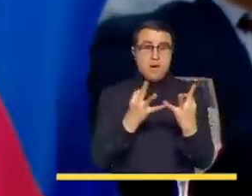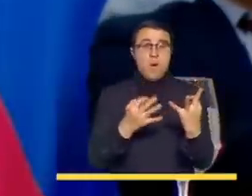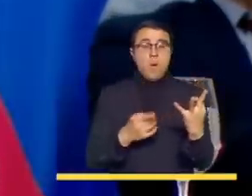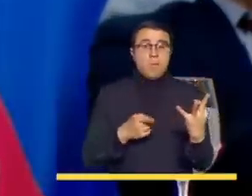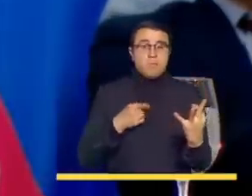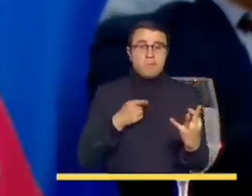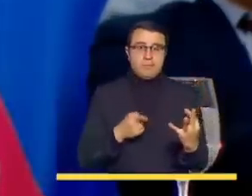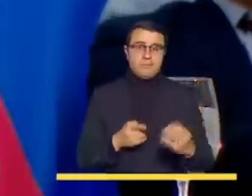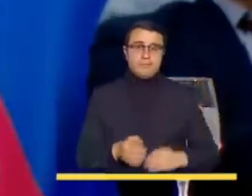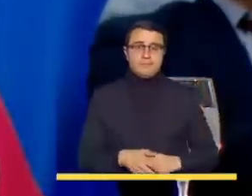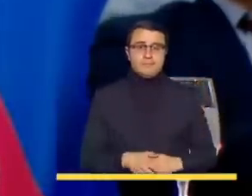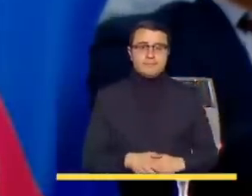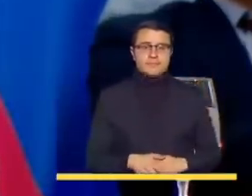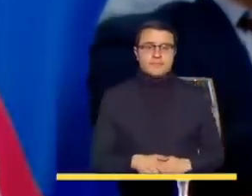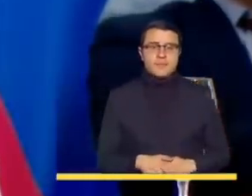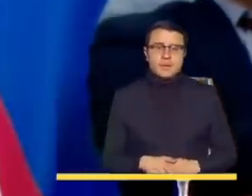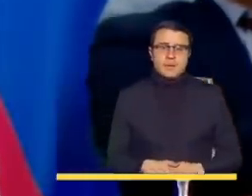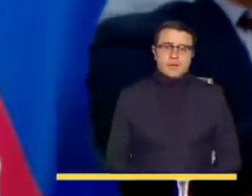En la izquierda